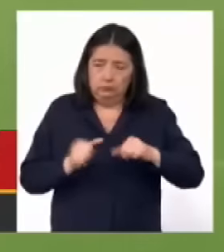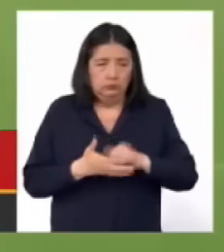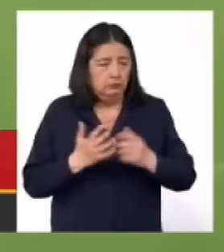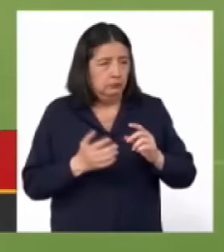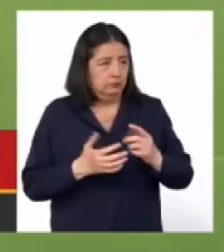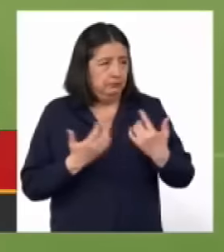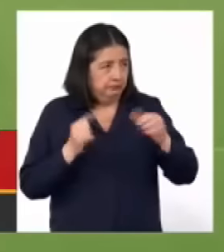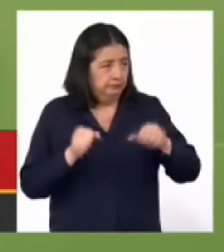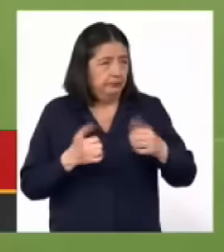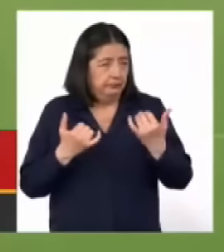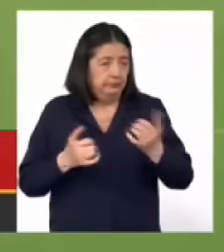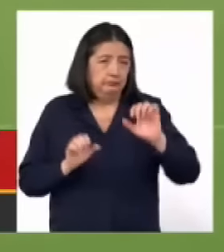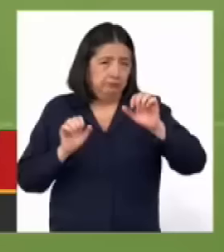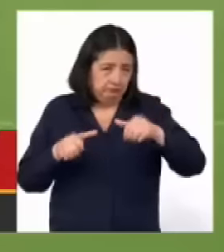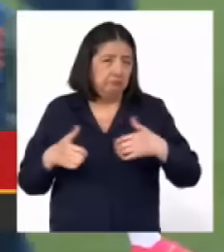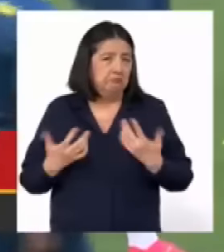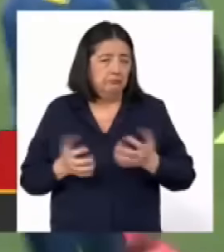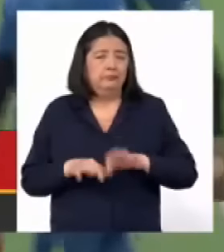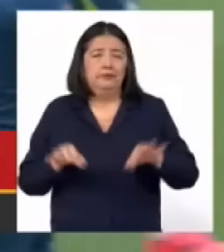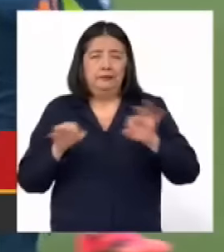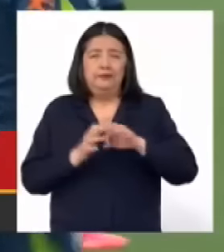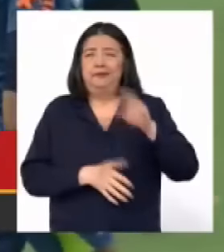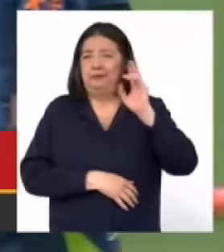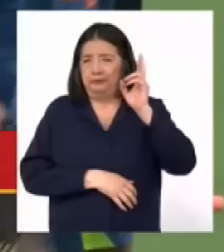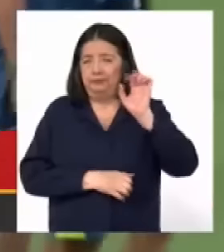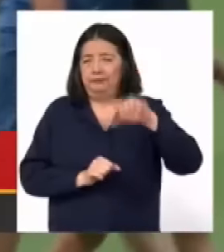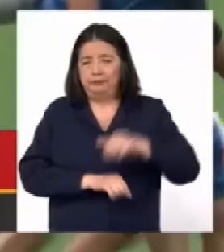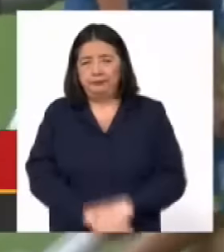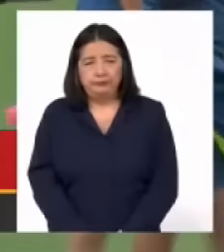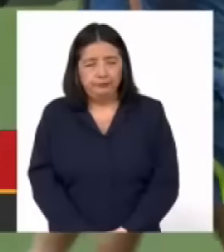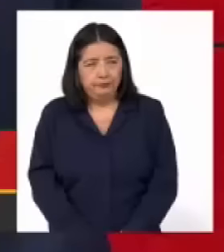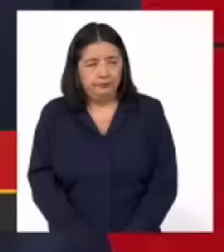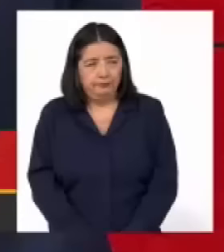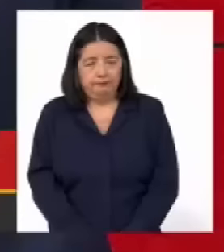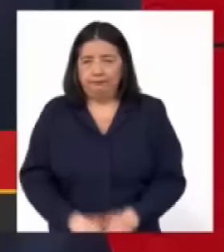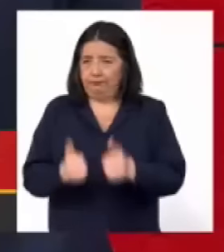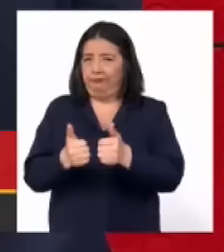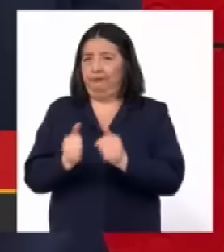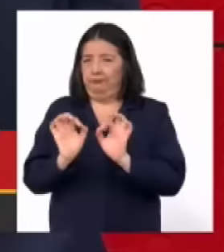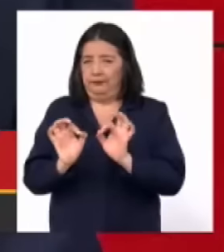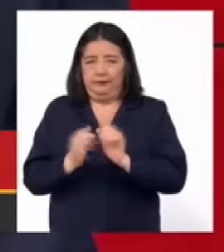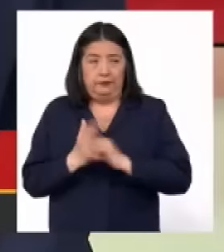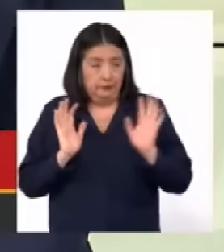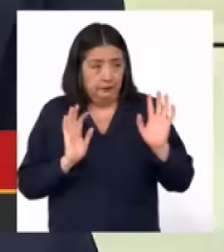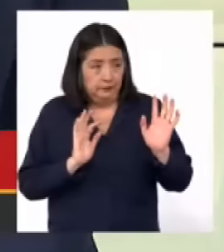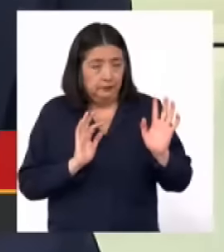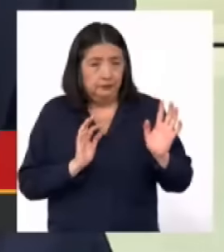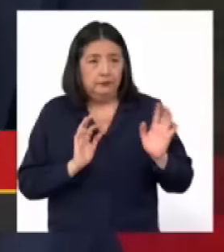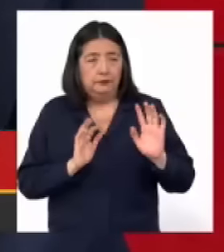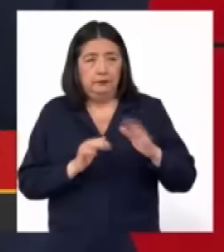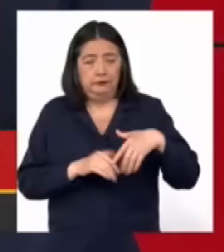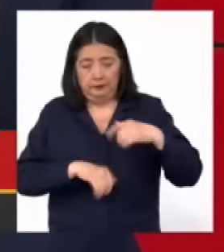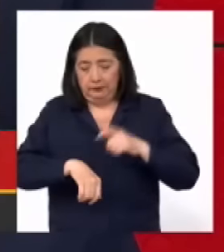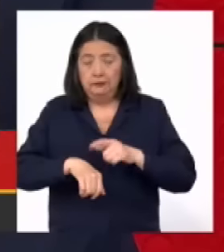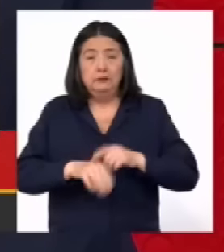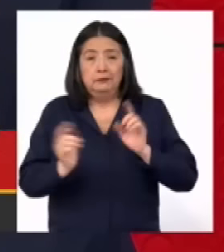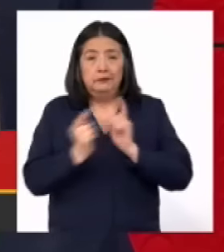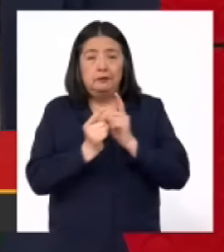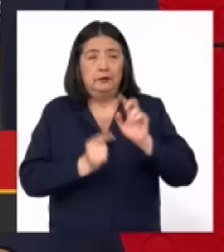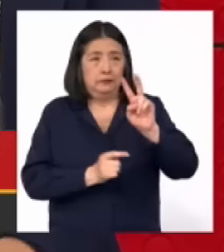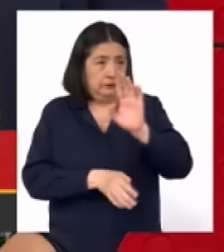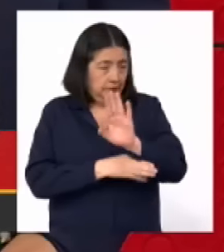suplentes, son hoy una alternativa importante para el técnico de la selección peruana. Perfecto, Fernando. Entonces, regresamos a las 2 de la tarde.